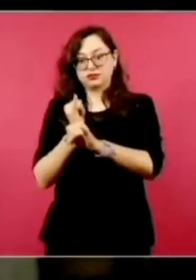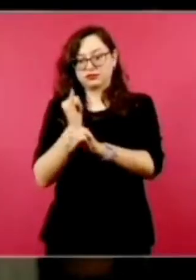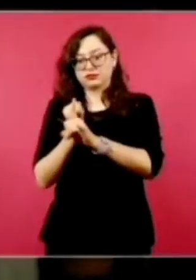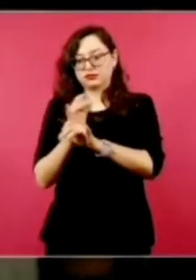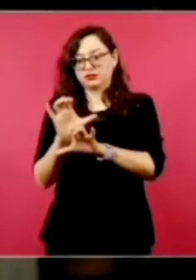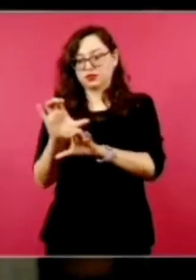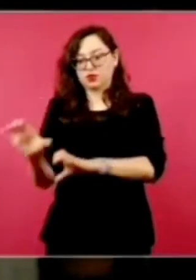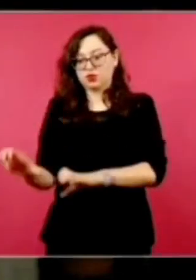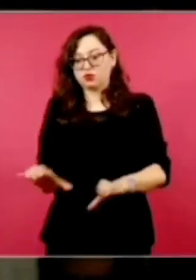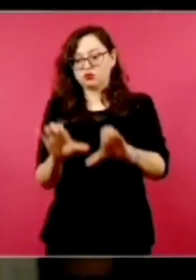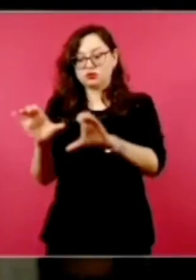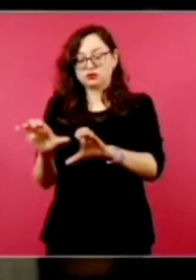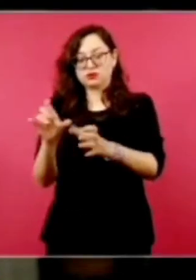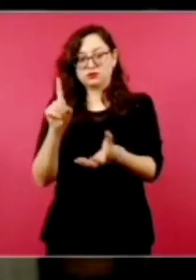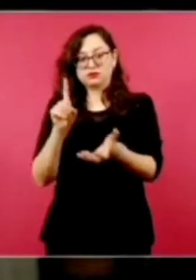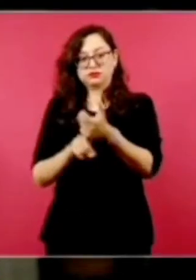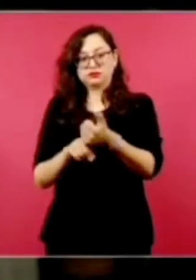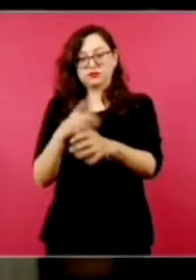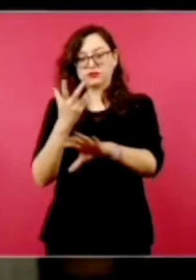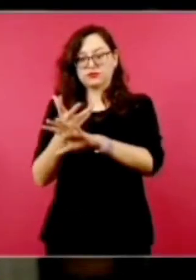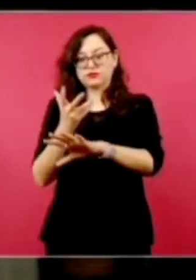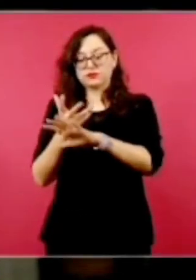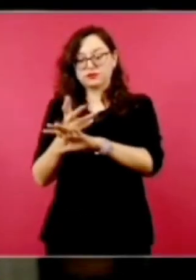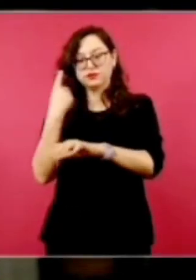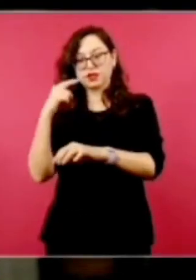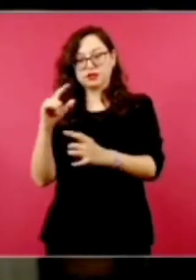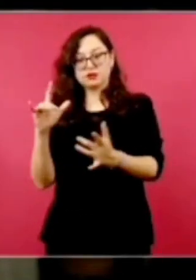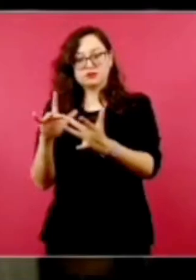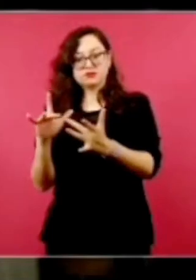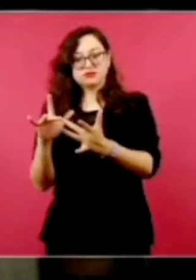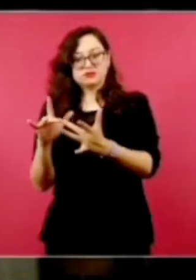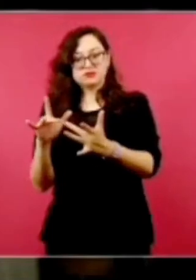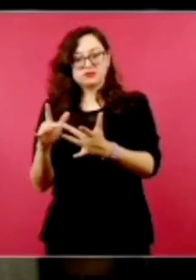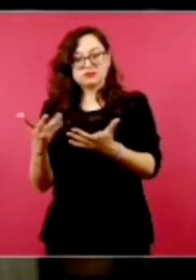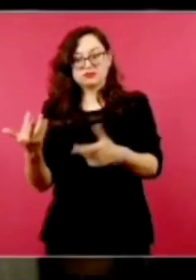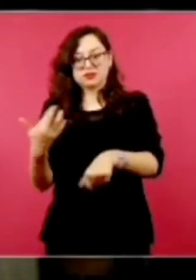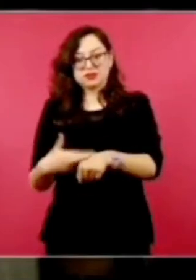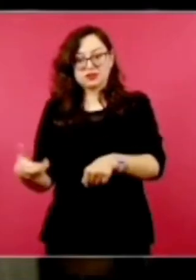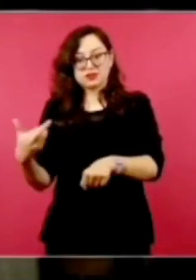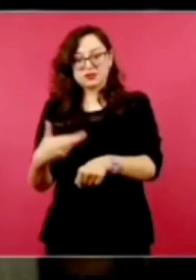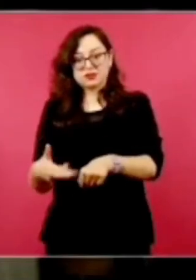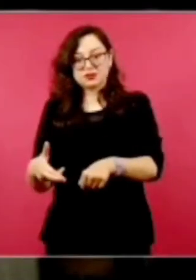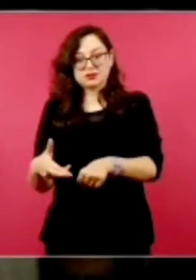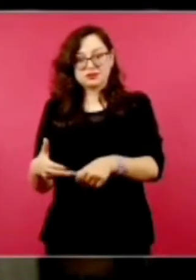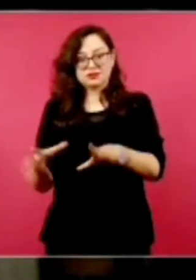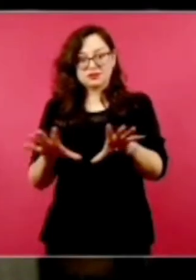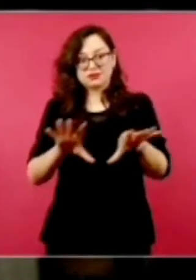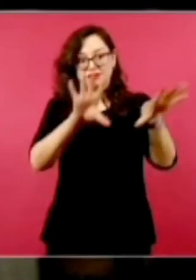sirve o solo funciona de Ciudad de México hacia el norte. Entonces, justamente llevarlos al sur sería